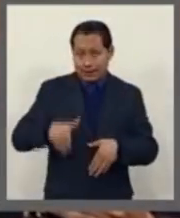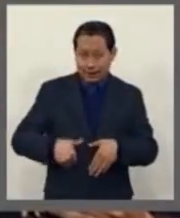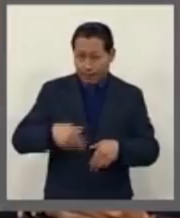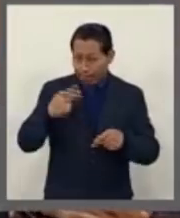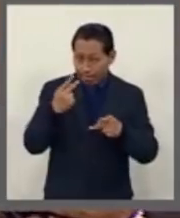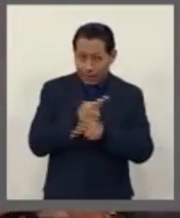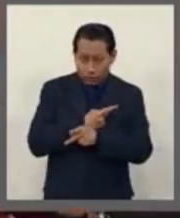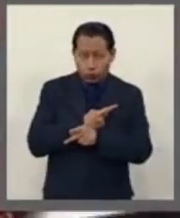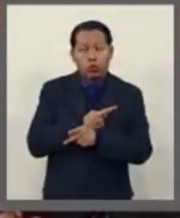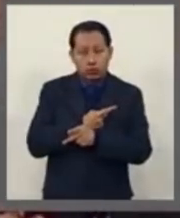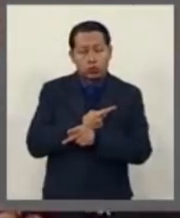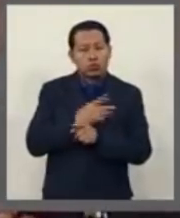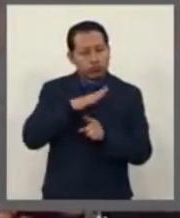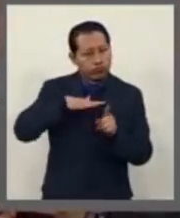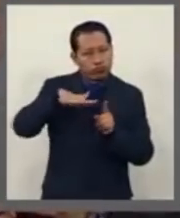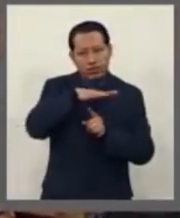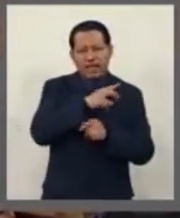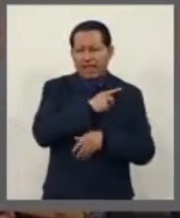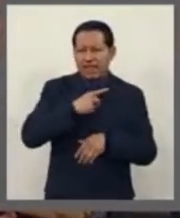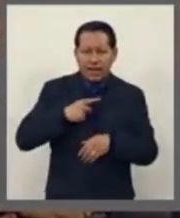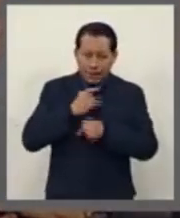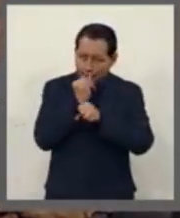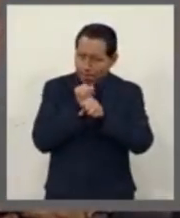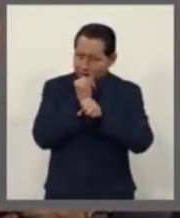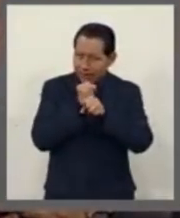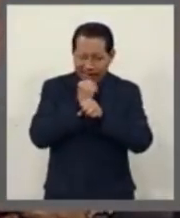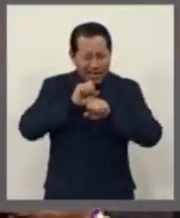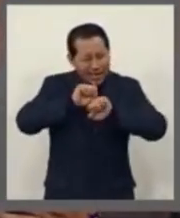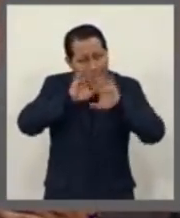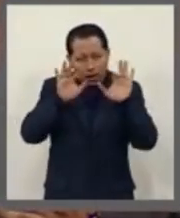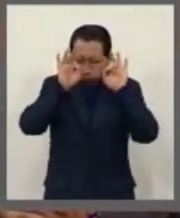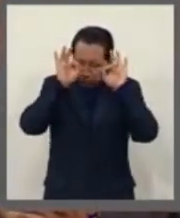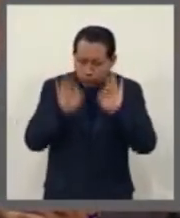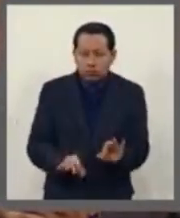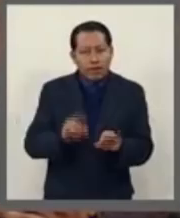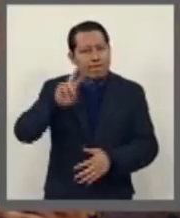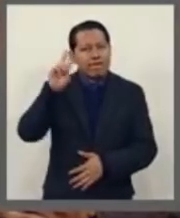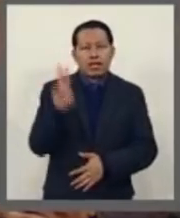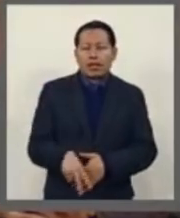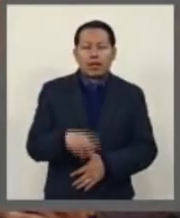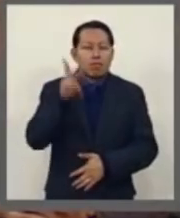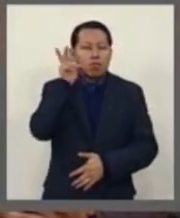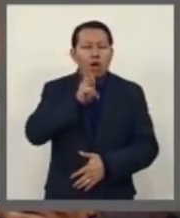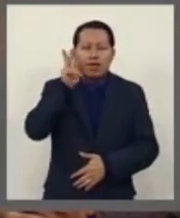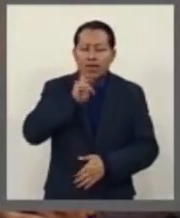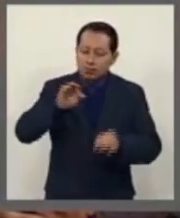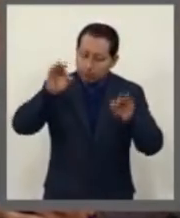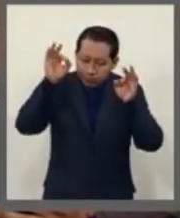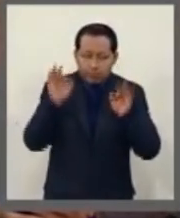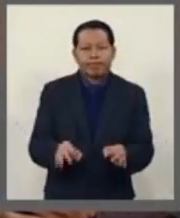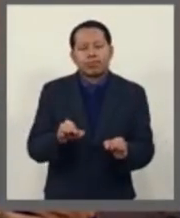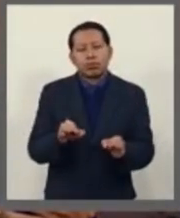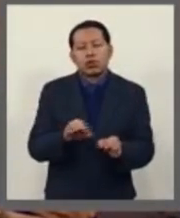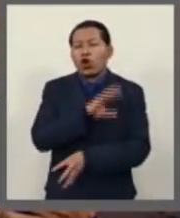urgente que todo lo que haya alrededor de su trágico accidente llegue a